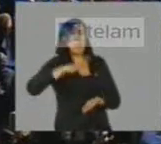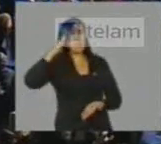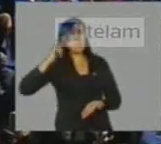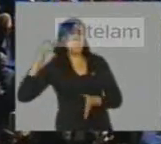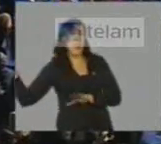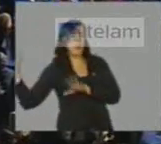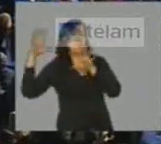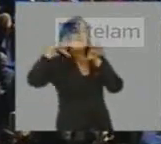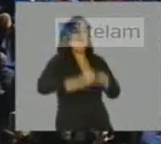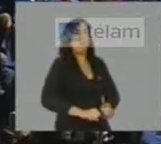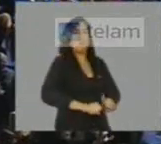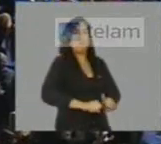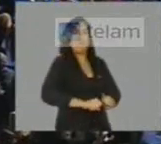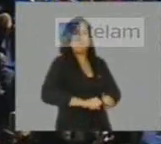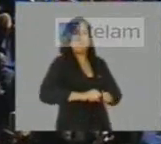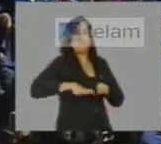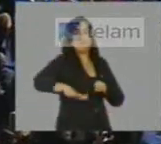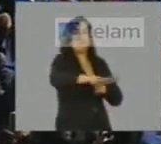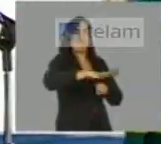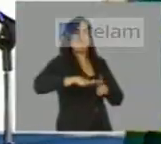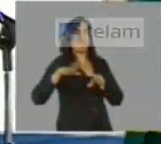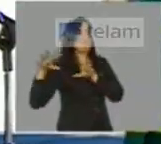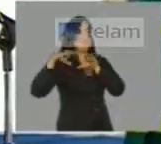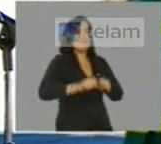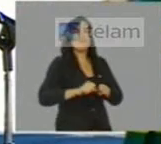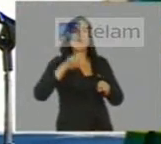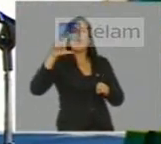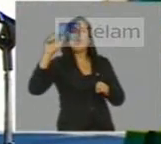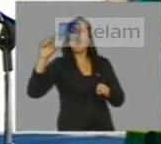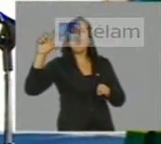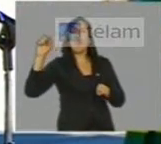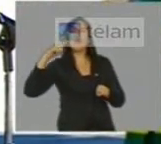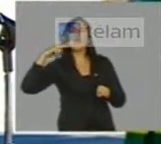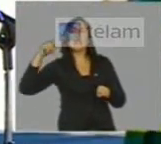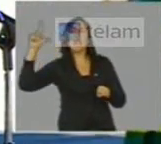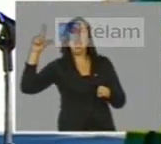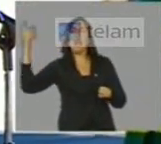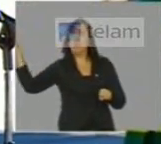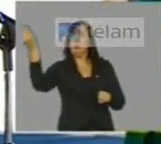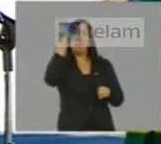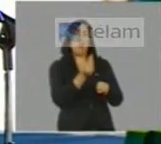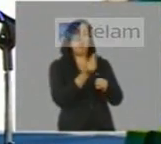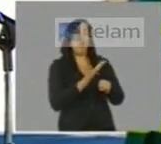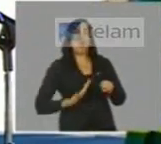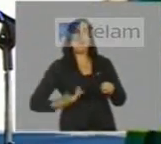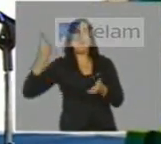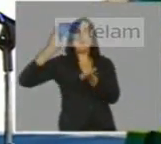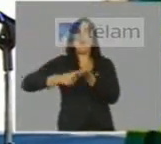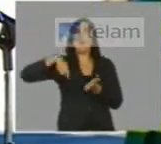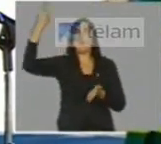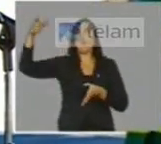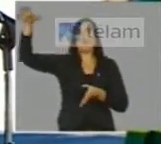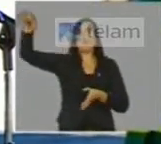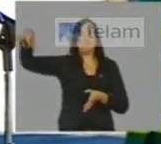militar, en el plano de dominación estrictamente colonial, con gobiernos impuestos desde las grandes metrópolis.